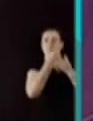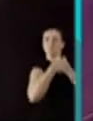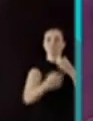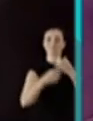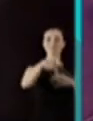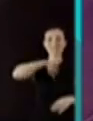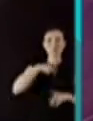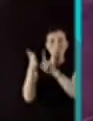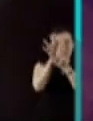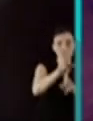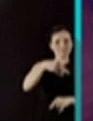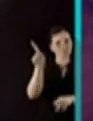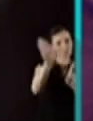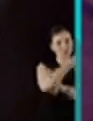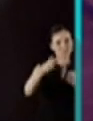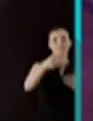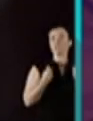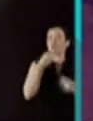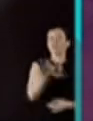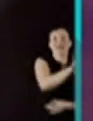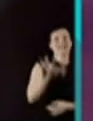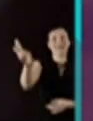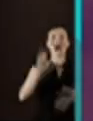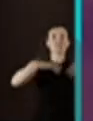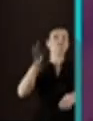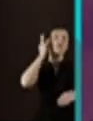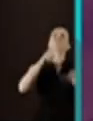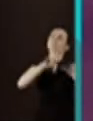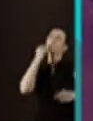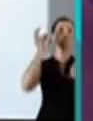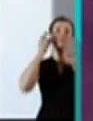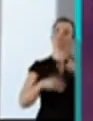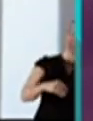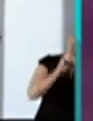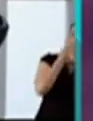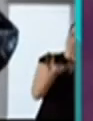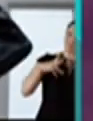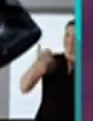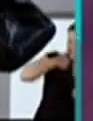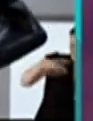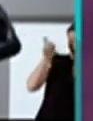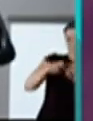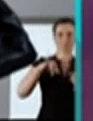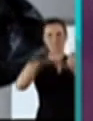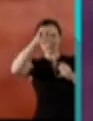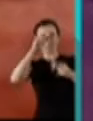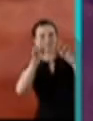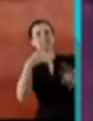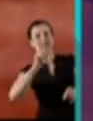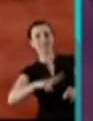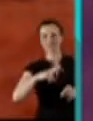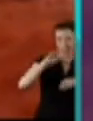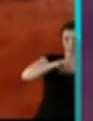son ni mejores ni peores son igual que los adultos entonces en nuestra sociedad adulta mantenemos roles y mandatos de género